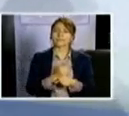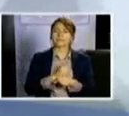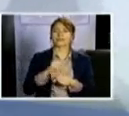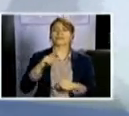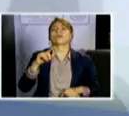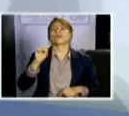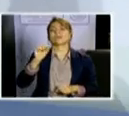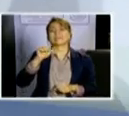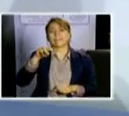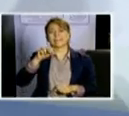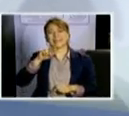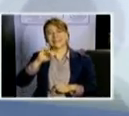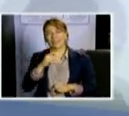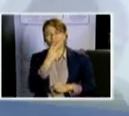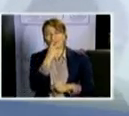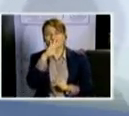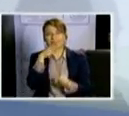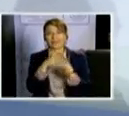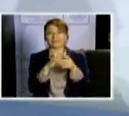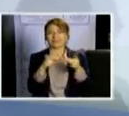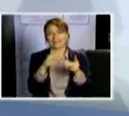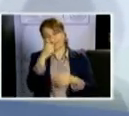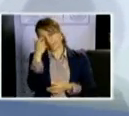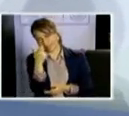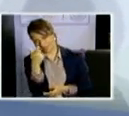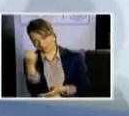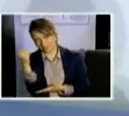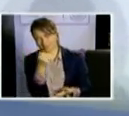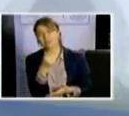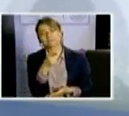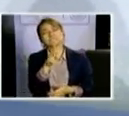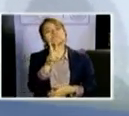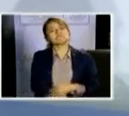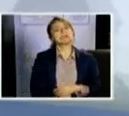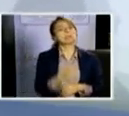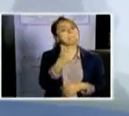de temas económicos. Sale más barato, de verdad,